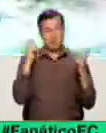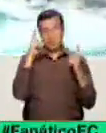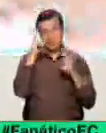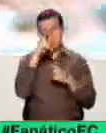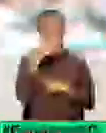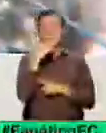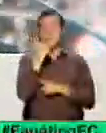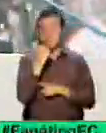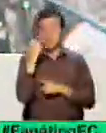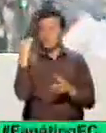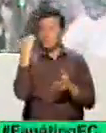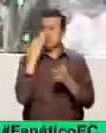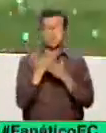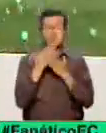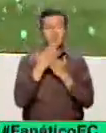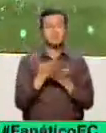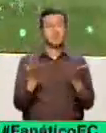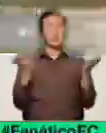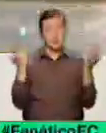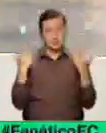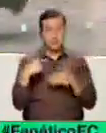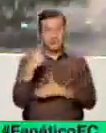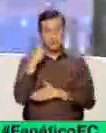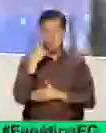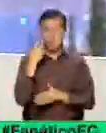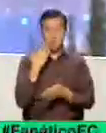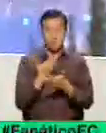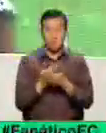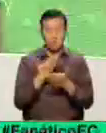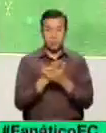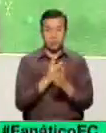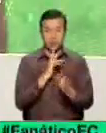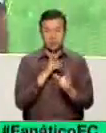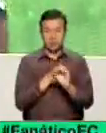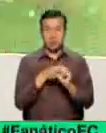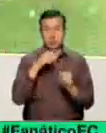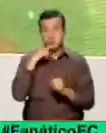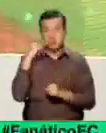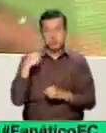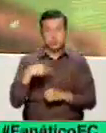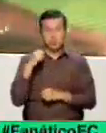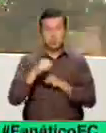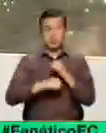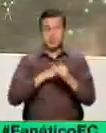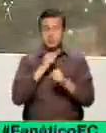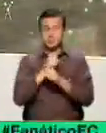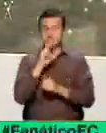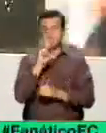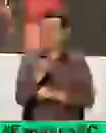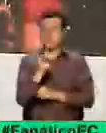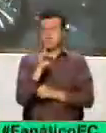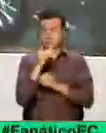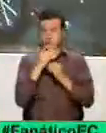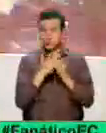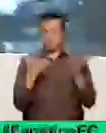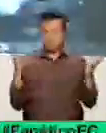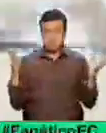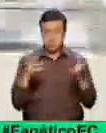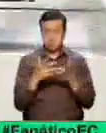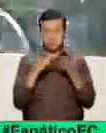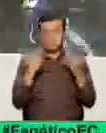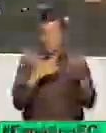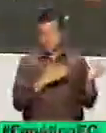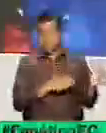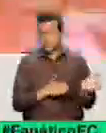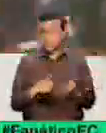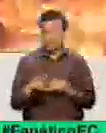que ha mejorado en los últimos años, lo demostró con su participación en el Mundial de Rusia 2018 y con los amistosos que ha concretado